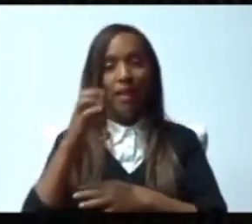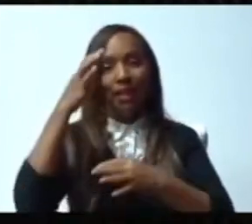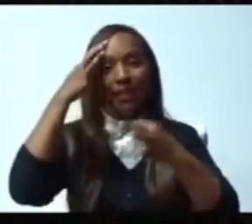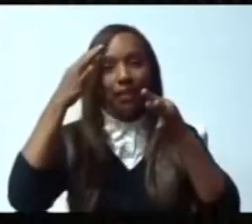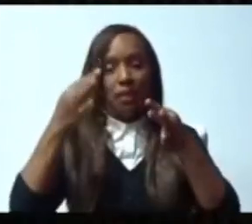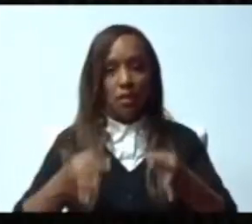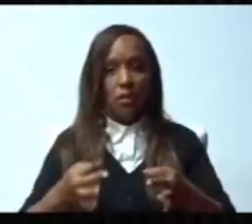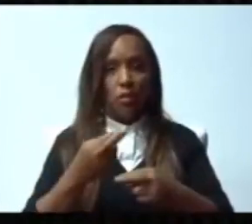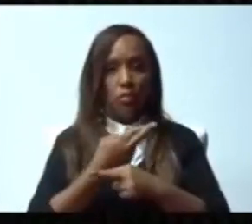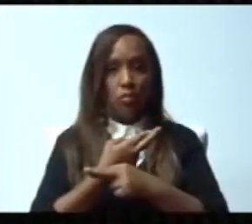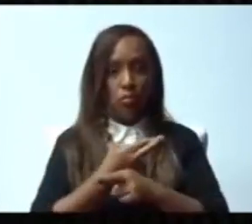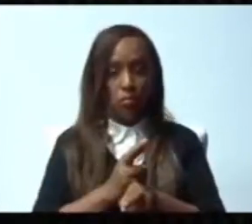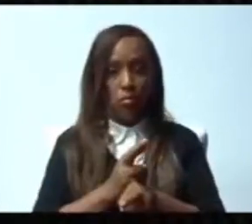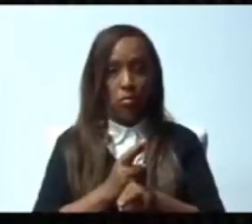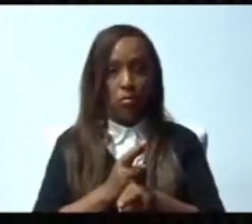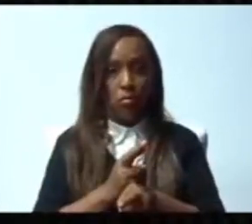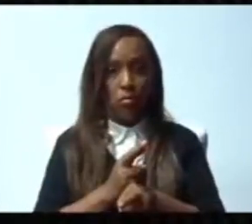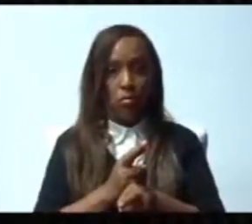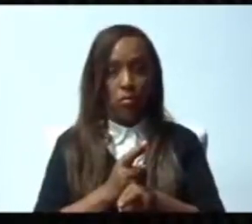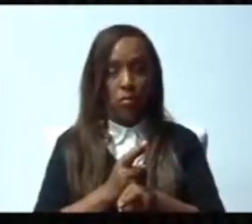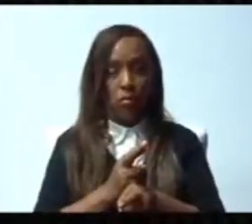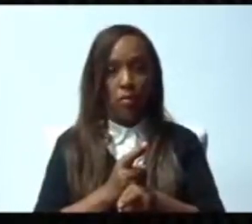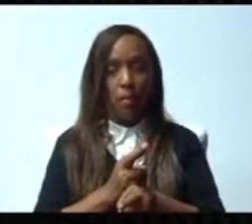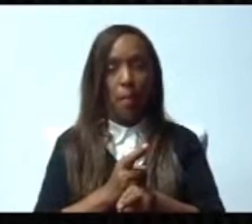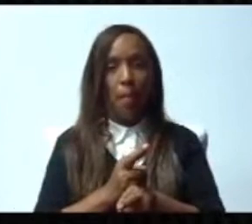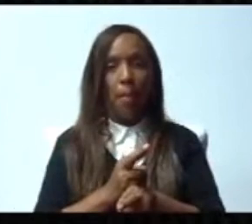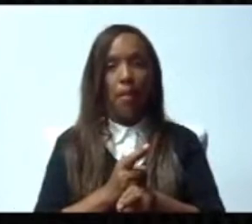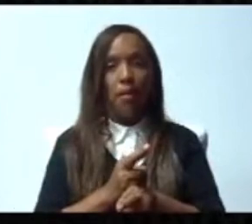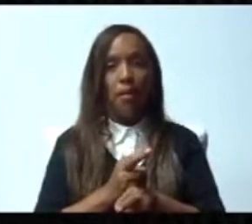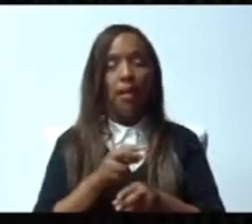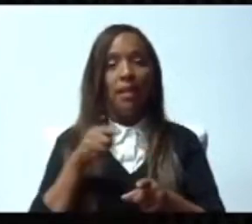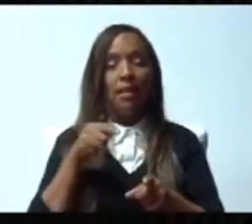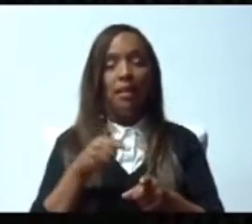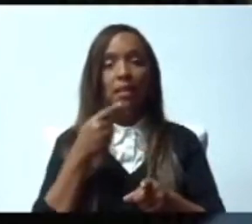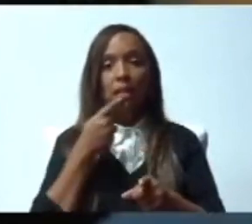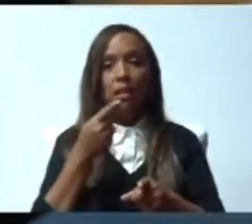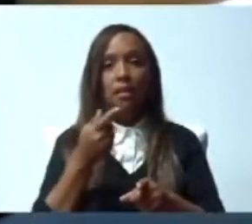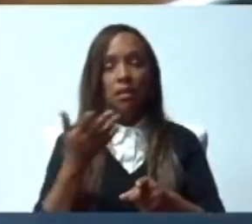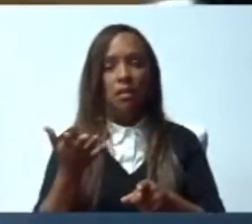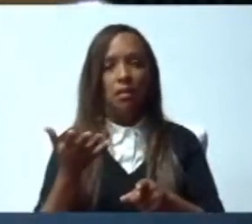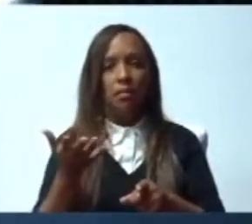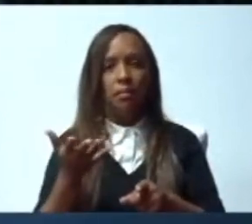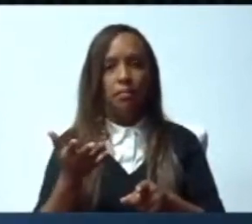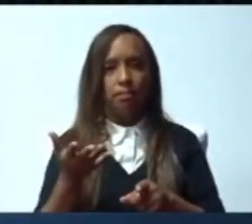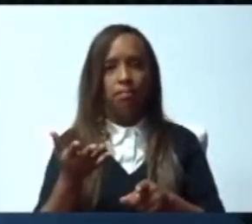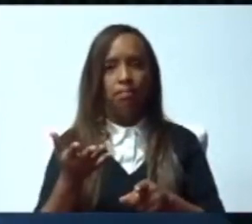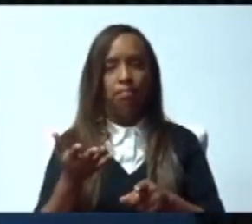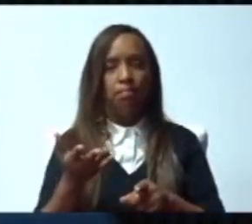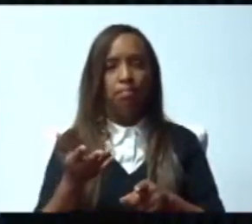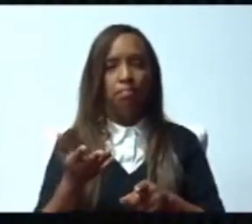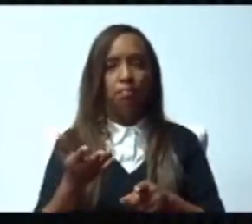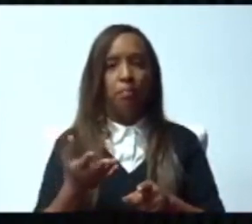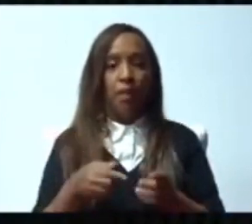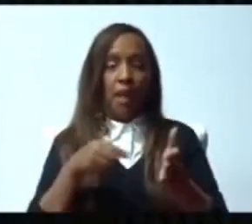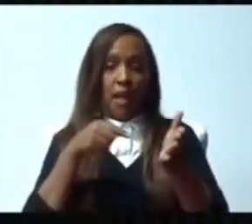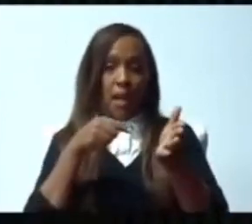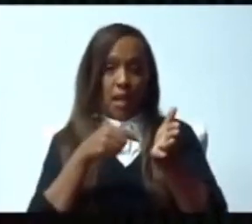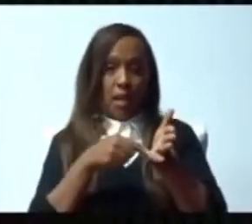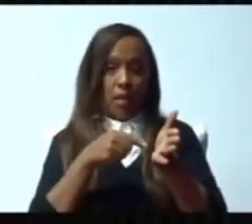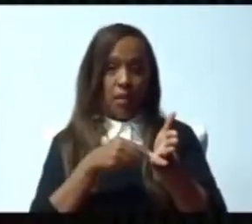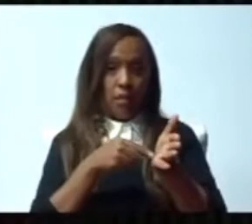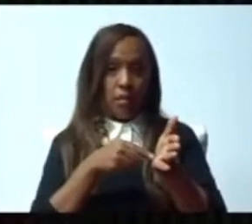es nula de pleno derecho porque porque previo a que se emitiera el borrador los partidos